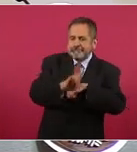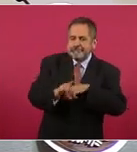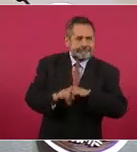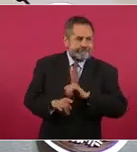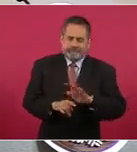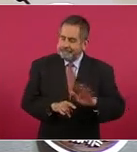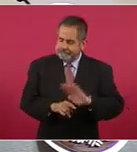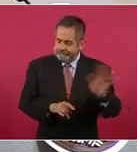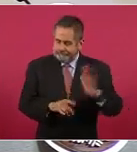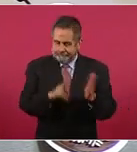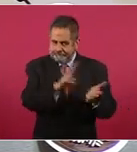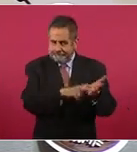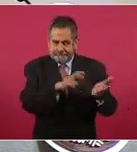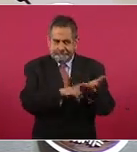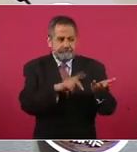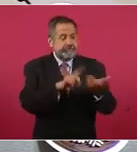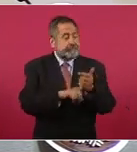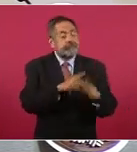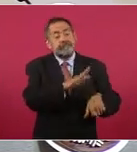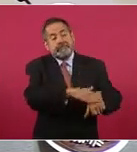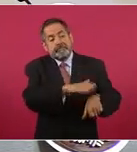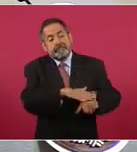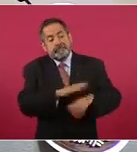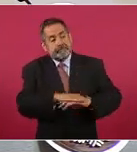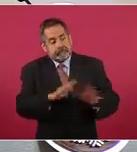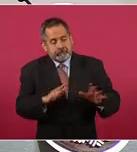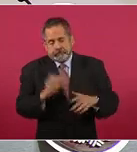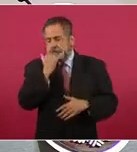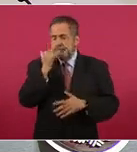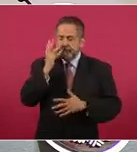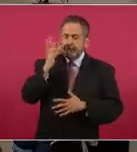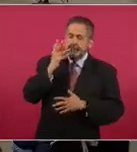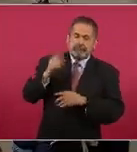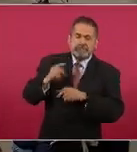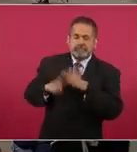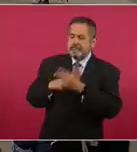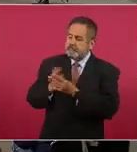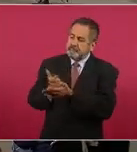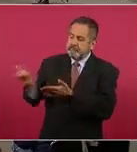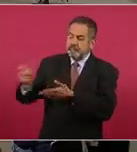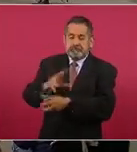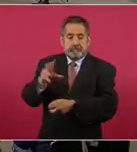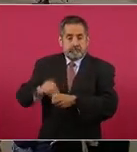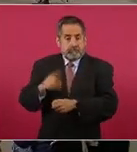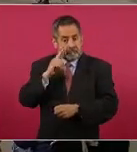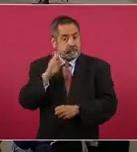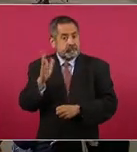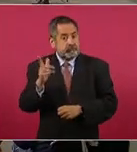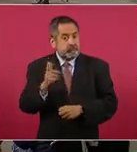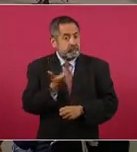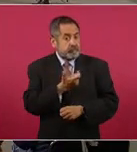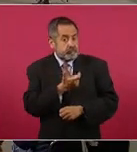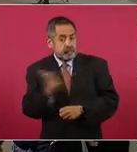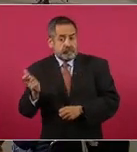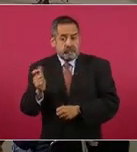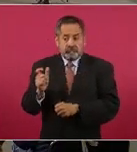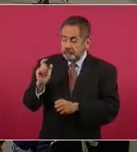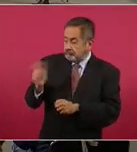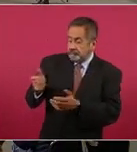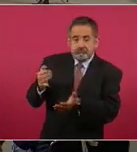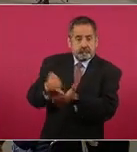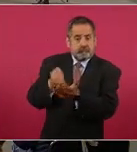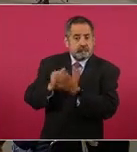ya sea a propósito o por omisión, las están recuperando. Entonces aquí vemos cómo ha crecido grandes contribuyentes,